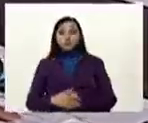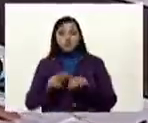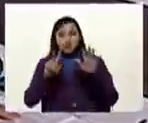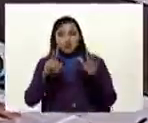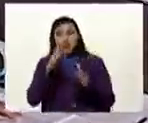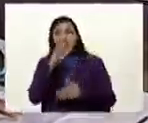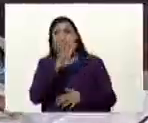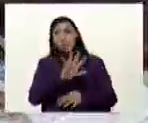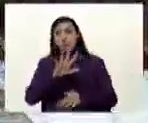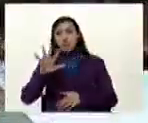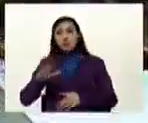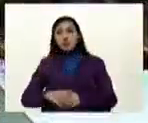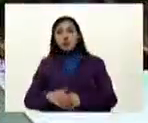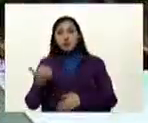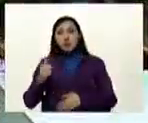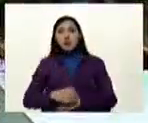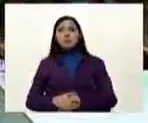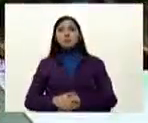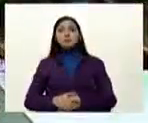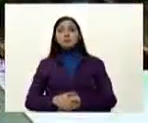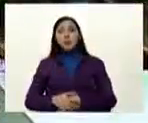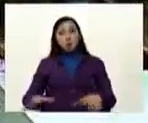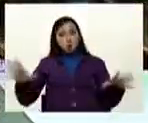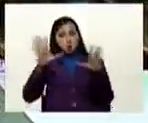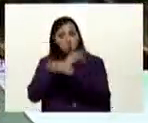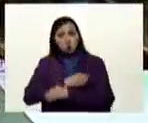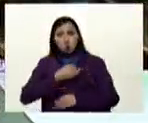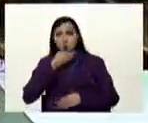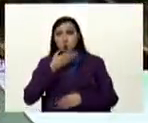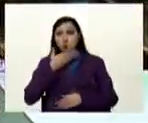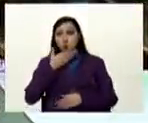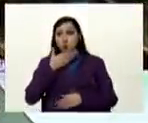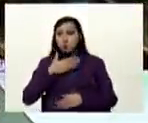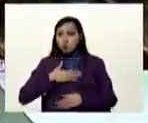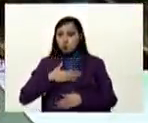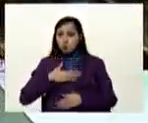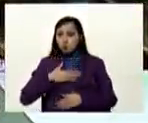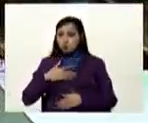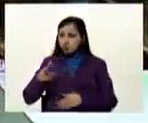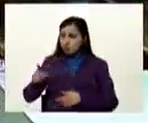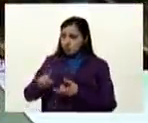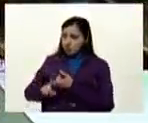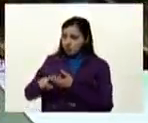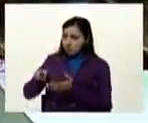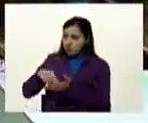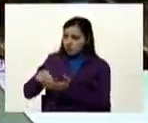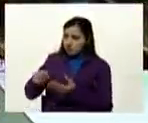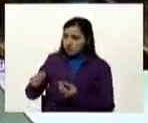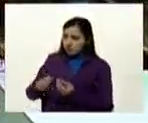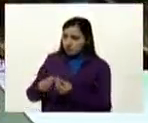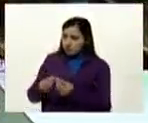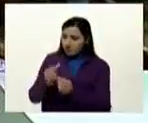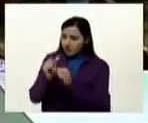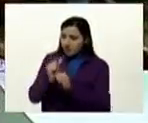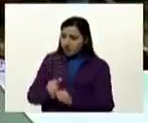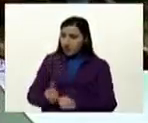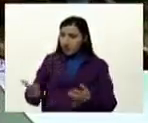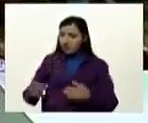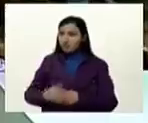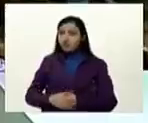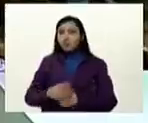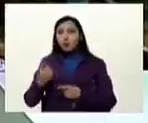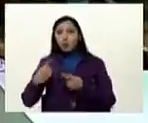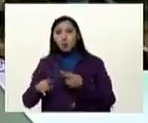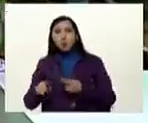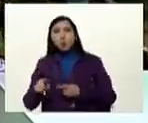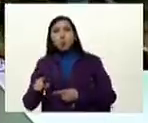7:10 de esta noche linda, donde sacaré a bailar a Cilinda y a Rosalinda, ¿no?